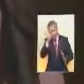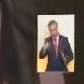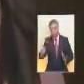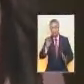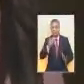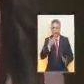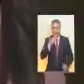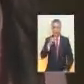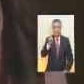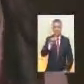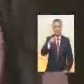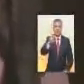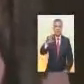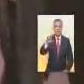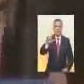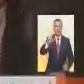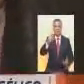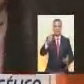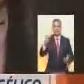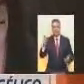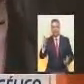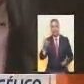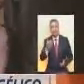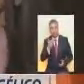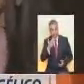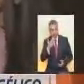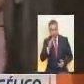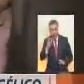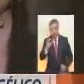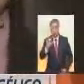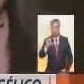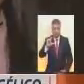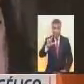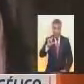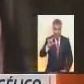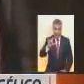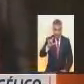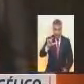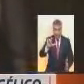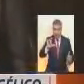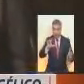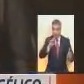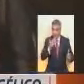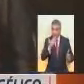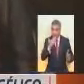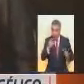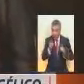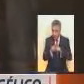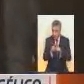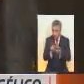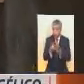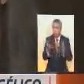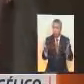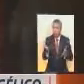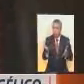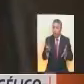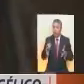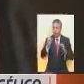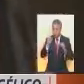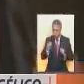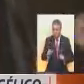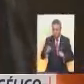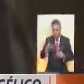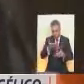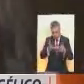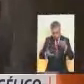Snapchat, también en Instagram, pero también quiero tener Fraterna, porque es un lugar donde se pueden compartir ideas comunes, también